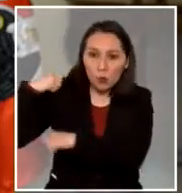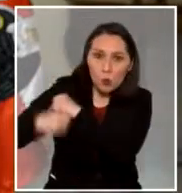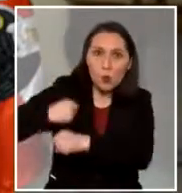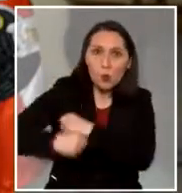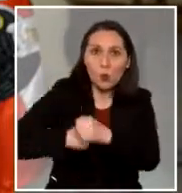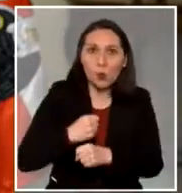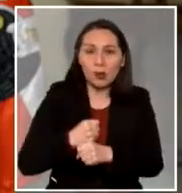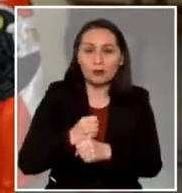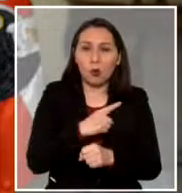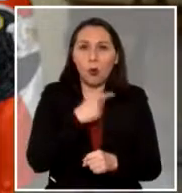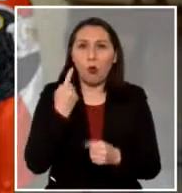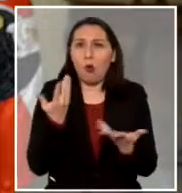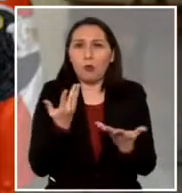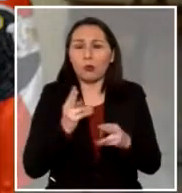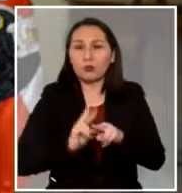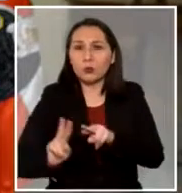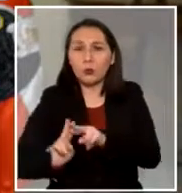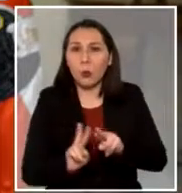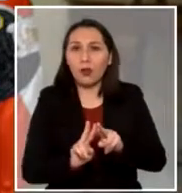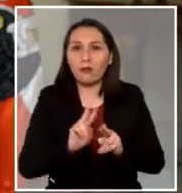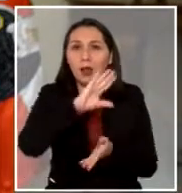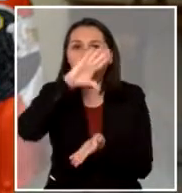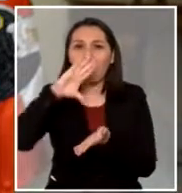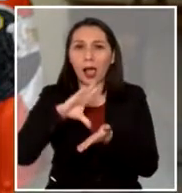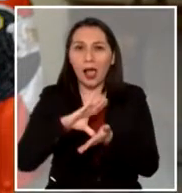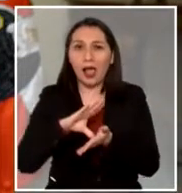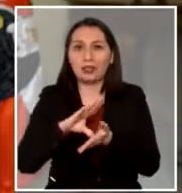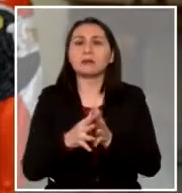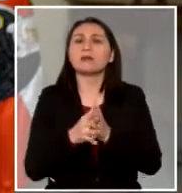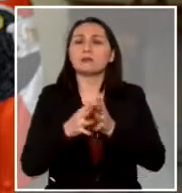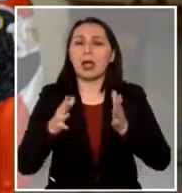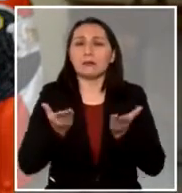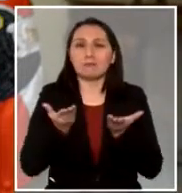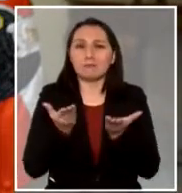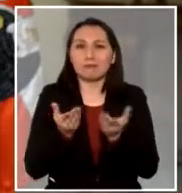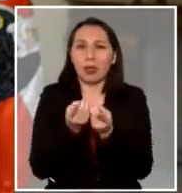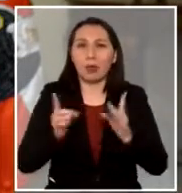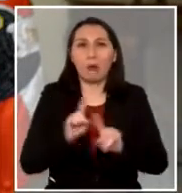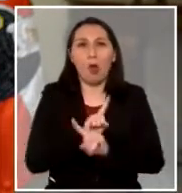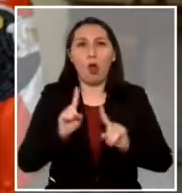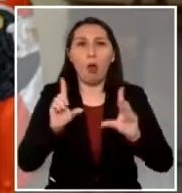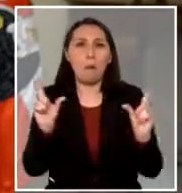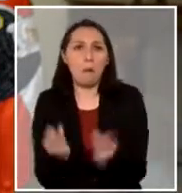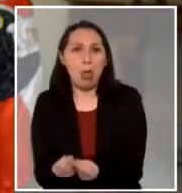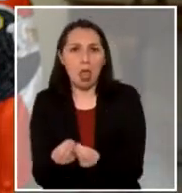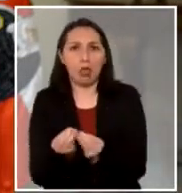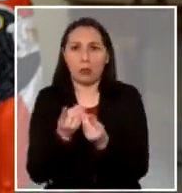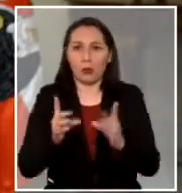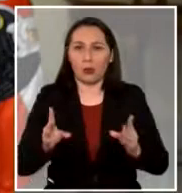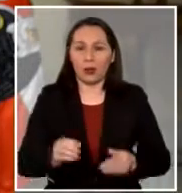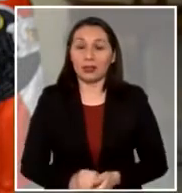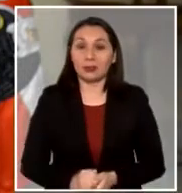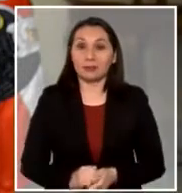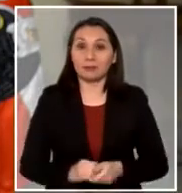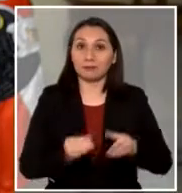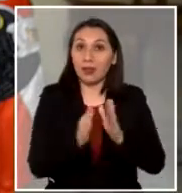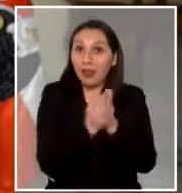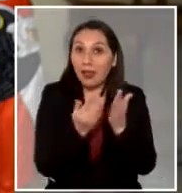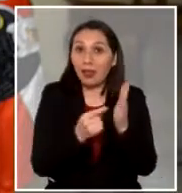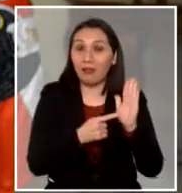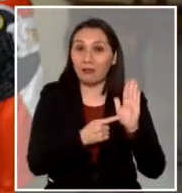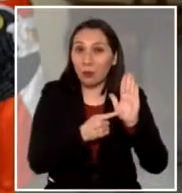nuestra manera de resolverla como país fue con más democracia no con menos este texto